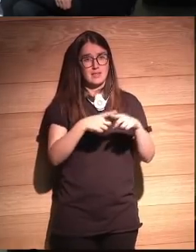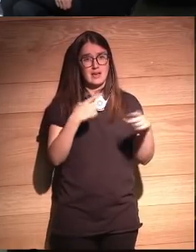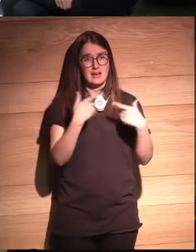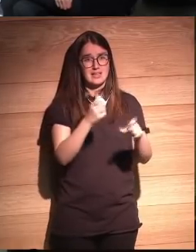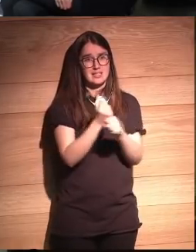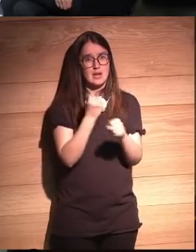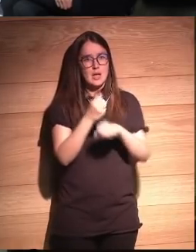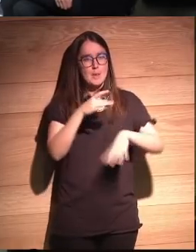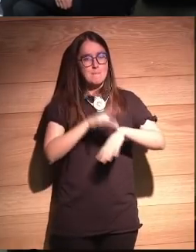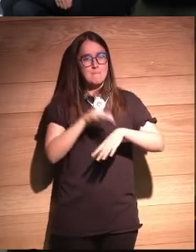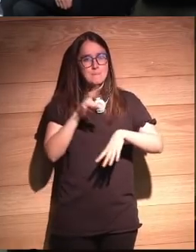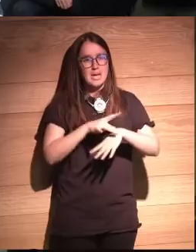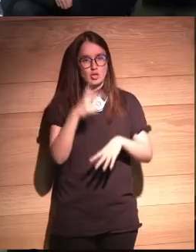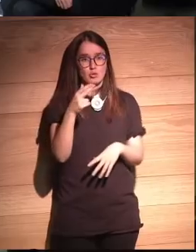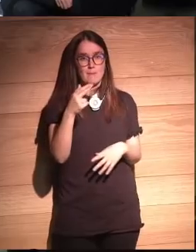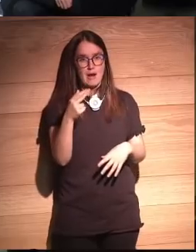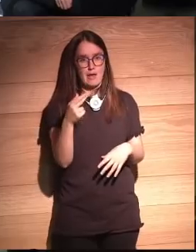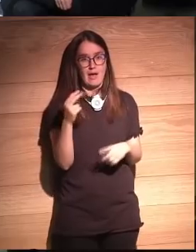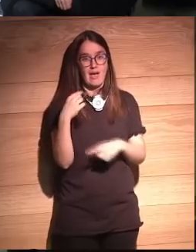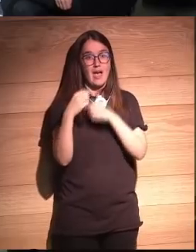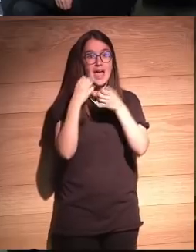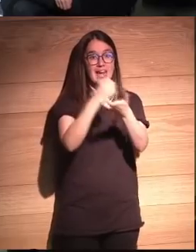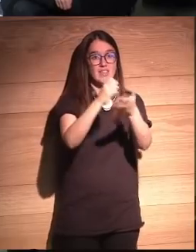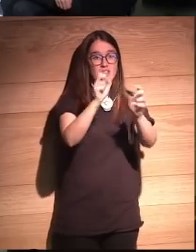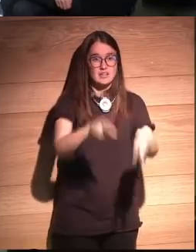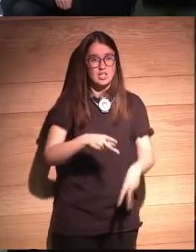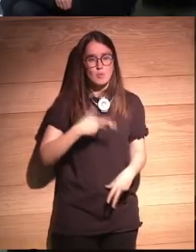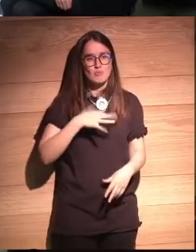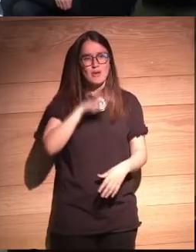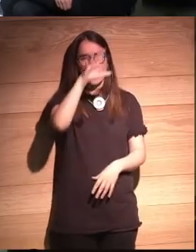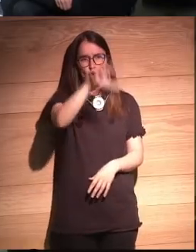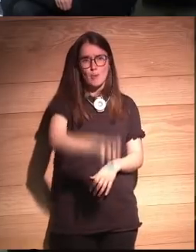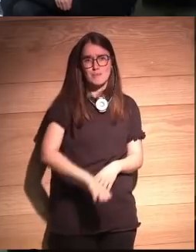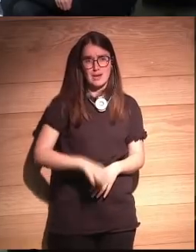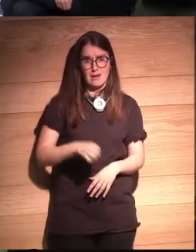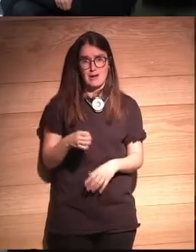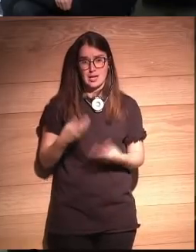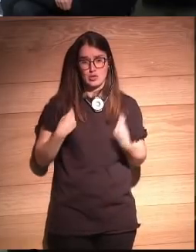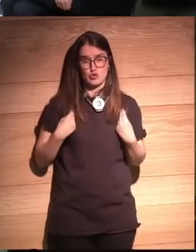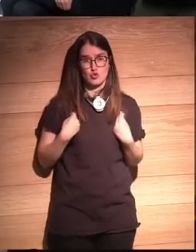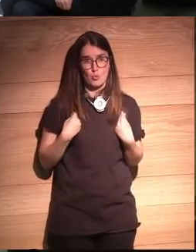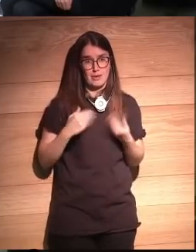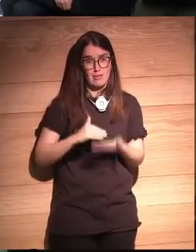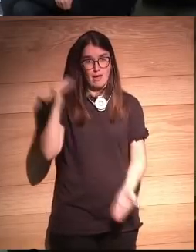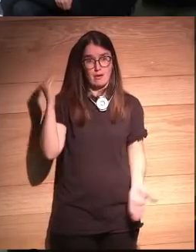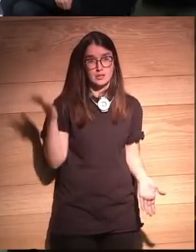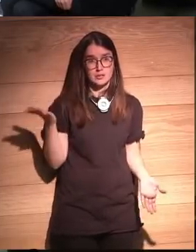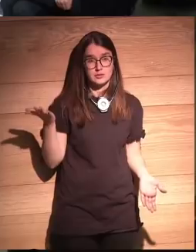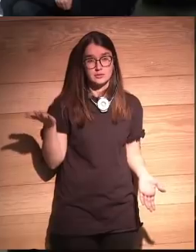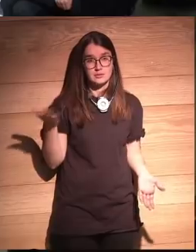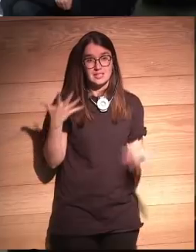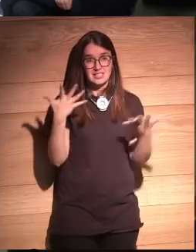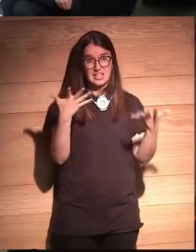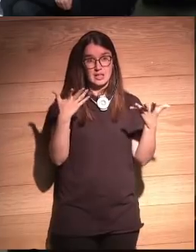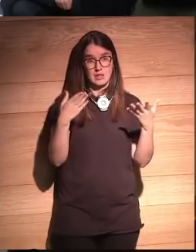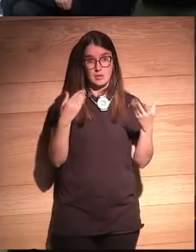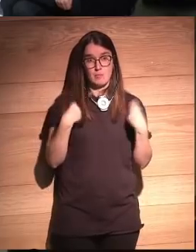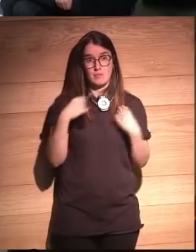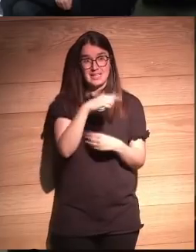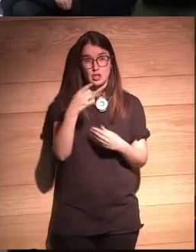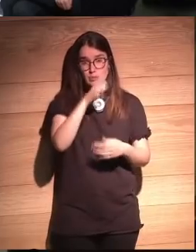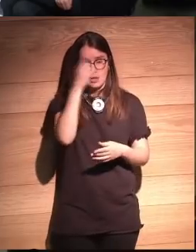pareja de médicos? ¿Cuántas viviendas que no hayan heredado pueden llegar a acumular a lo largo de su trayectoria laboral? 10 viviendas en Madrid,